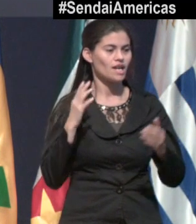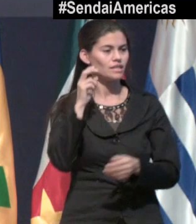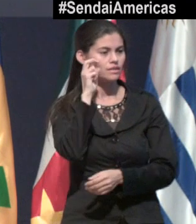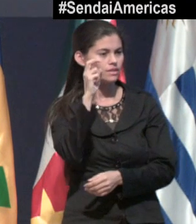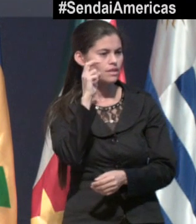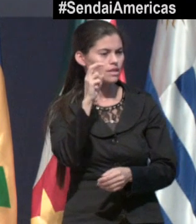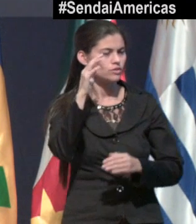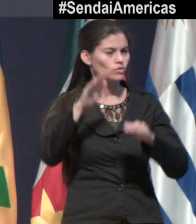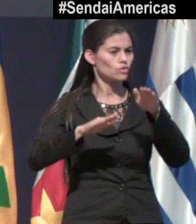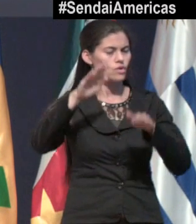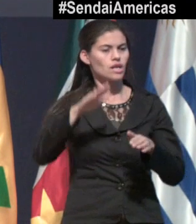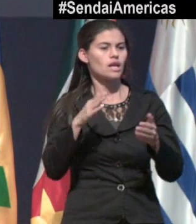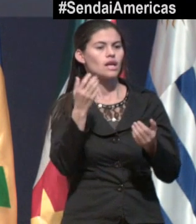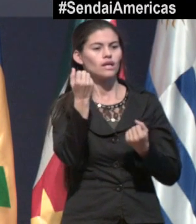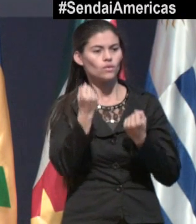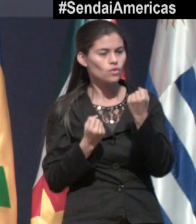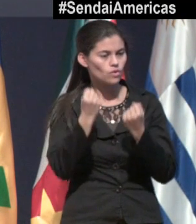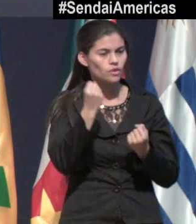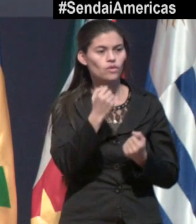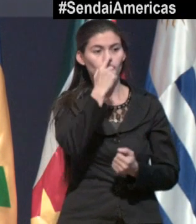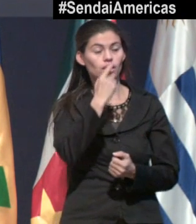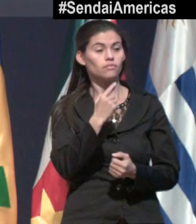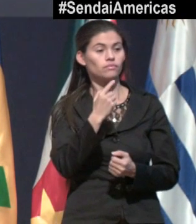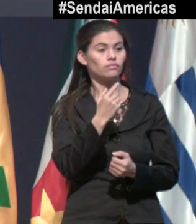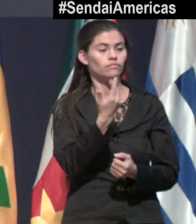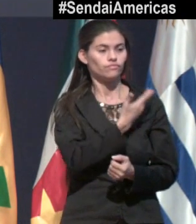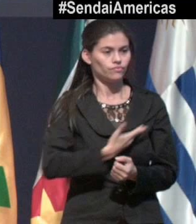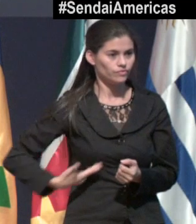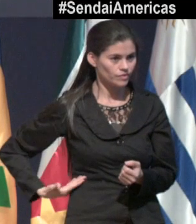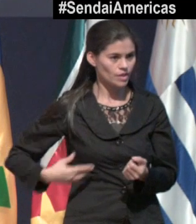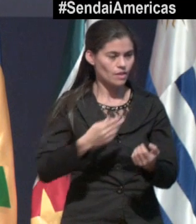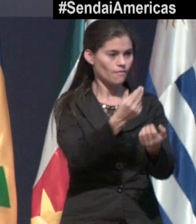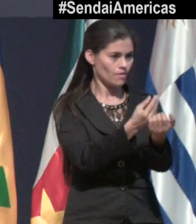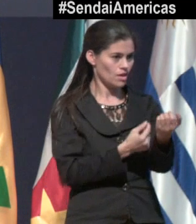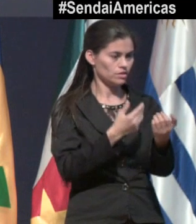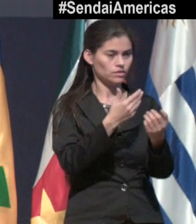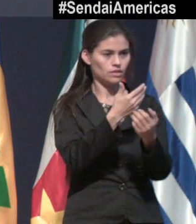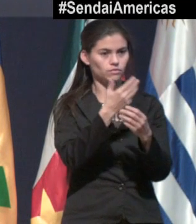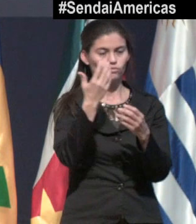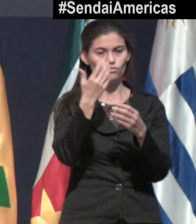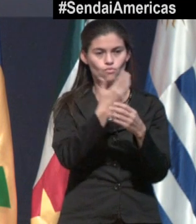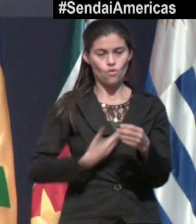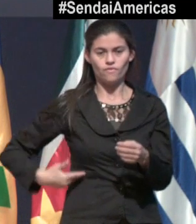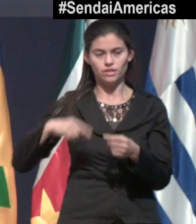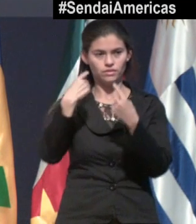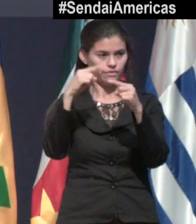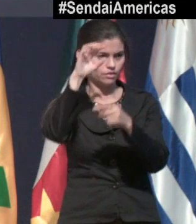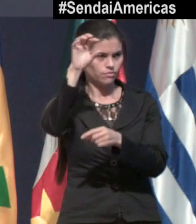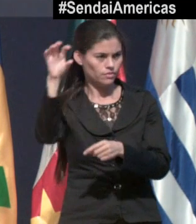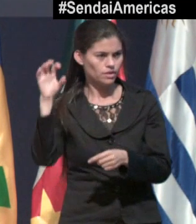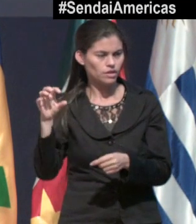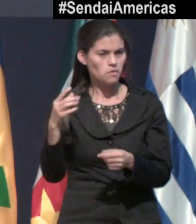riesgo económico con el estado de las finanzas públicas en los países. Haciendo